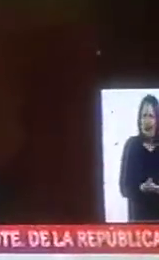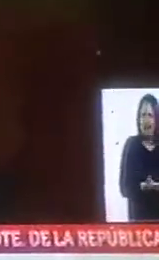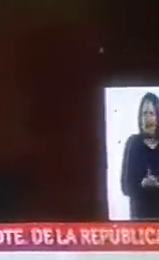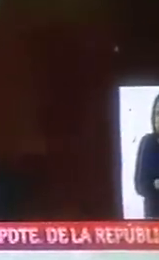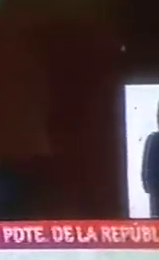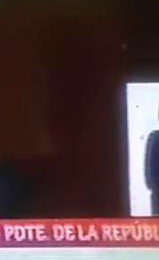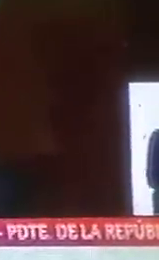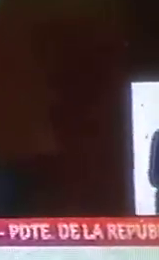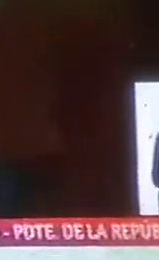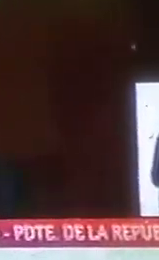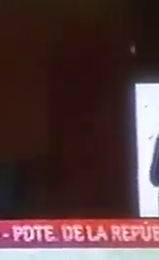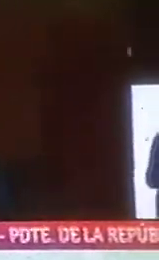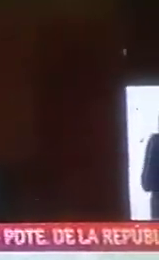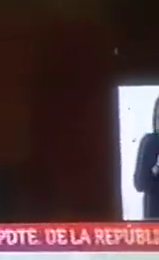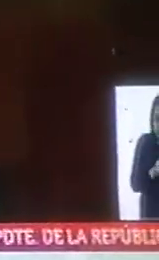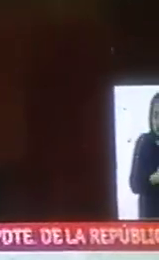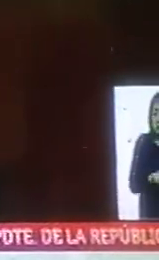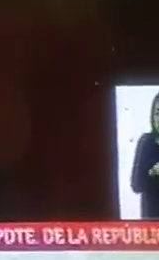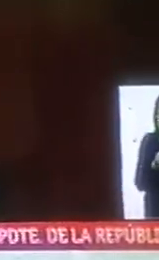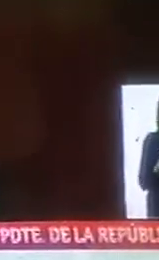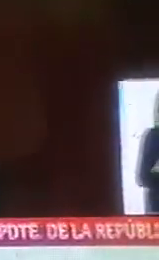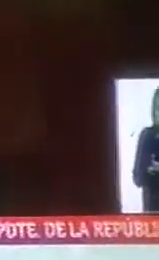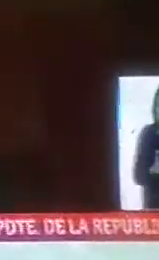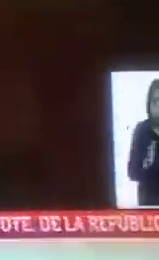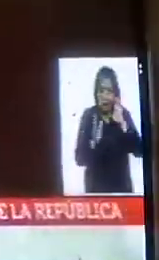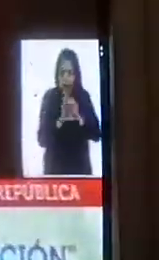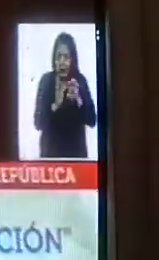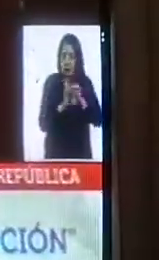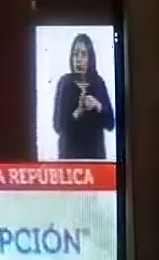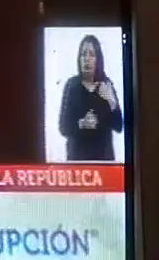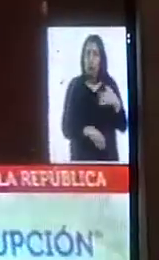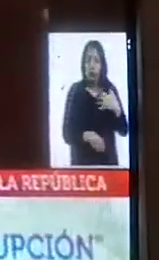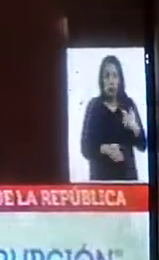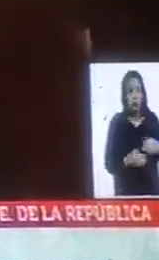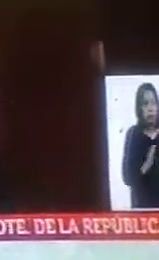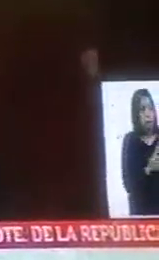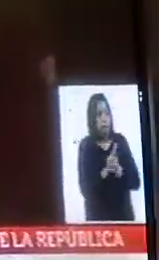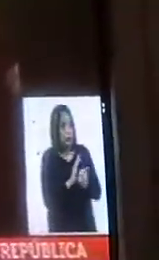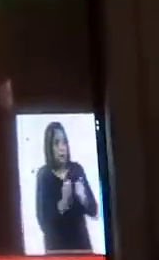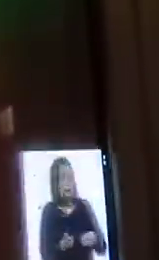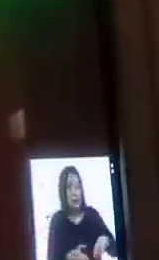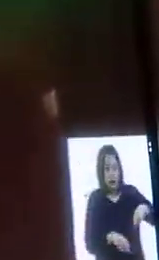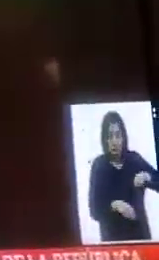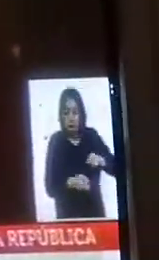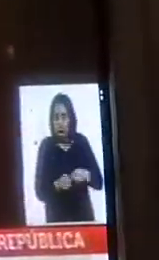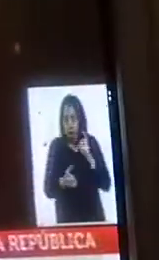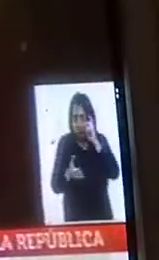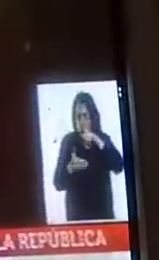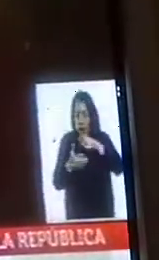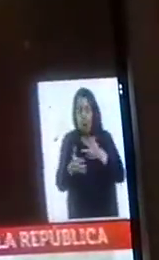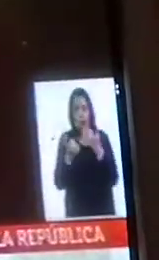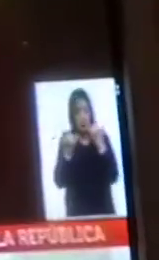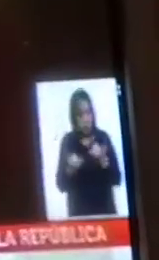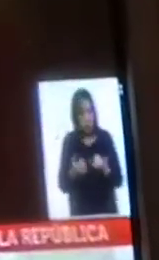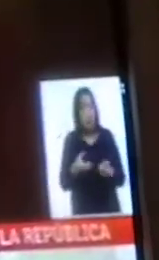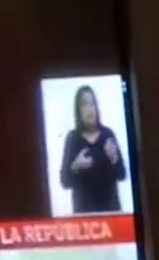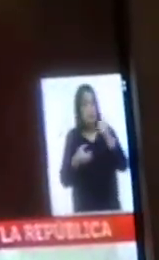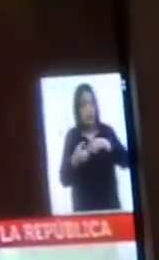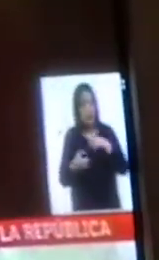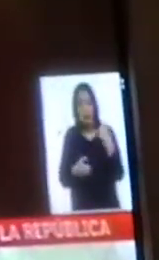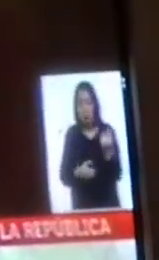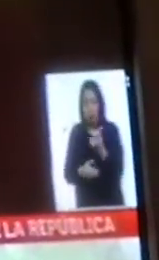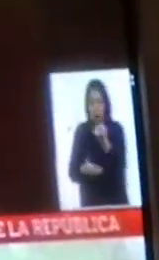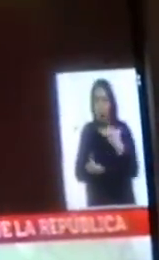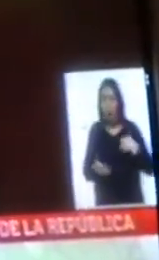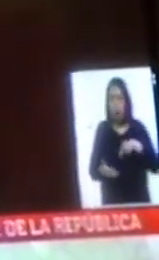territorio no santo de la plata de su habilidad que hoy es parte del patrimonio de todos nosotros sin